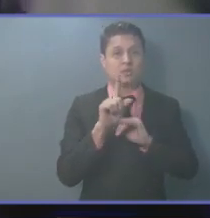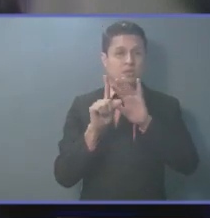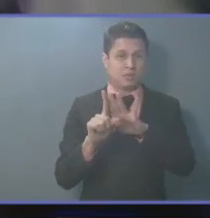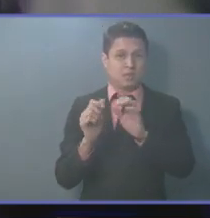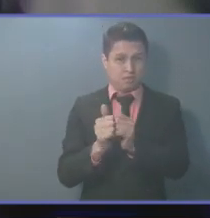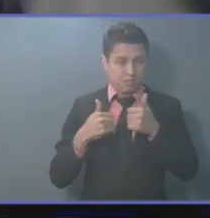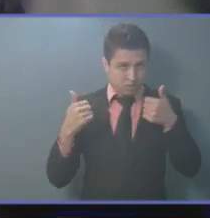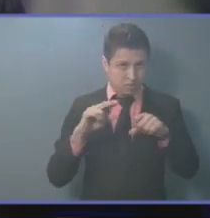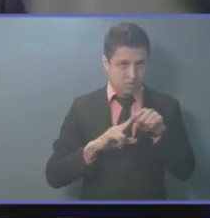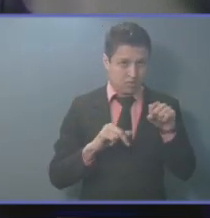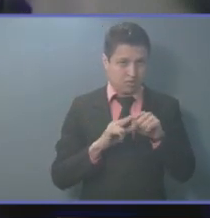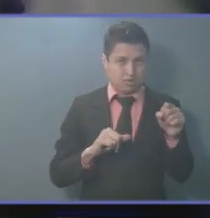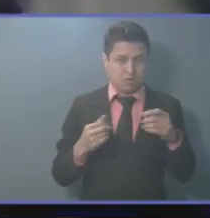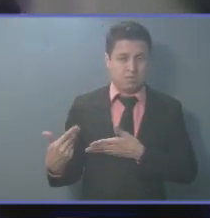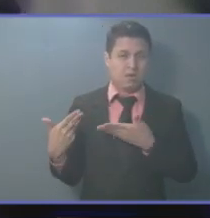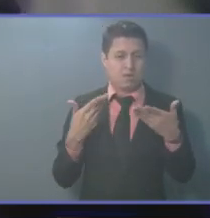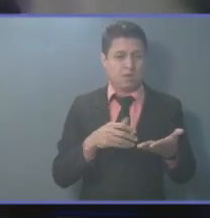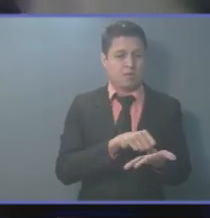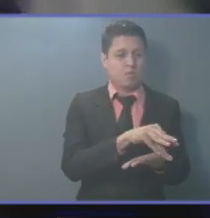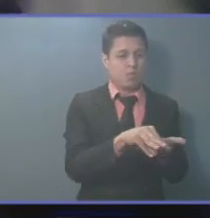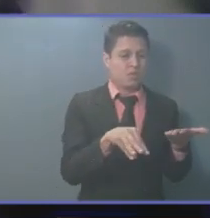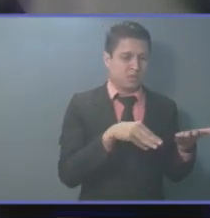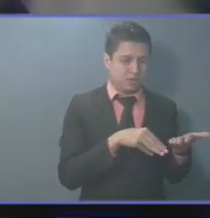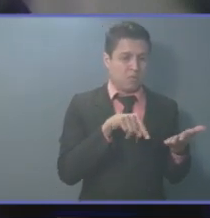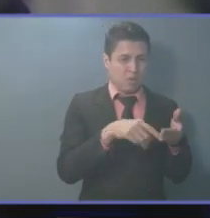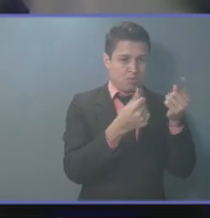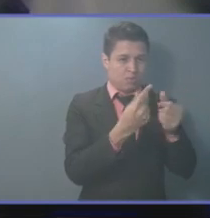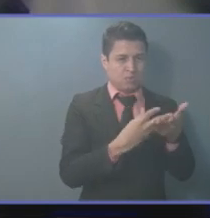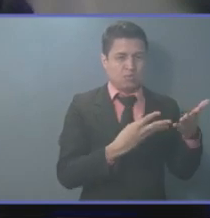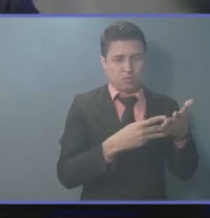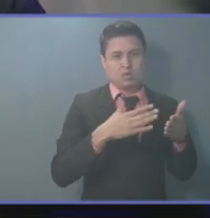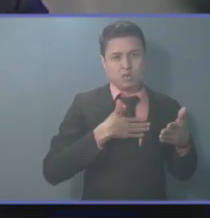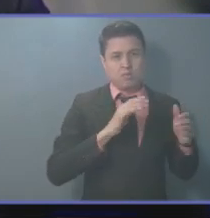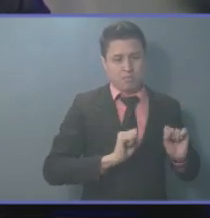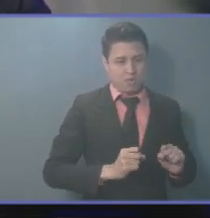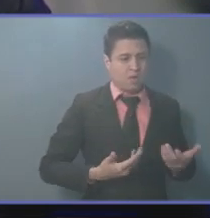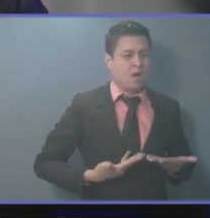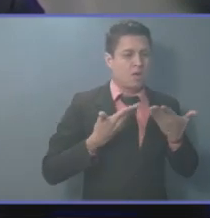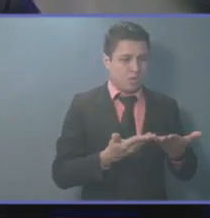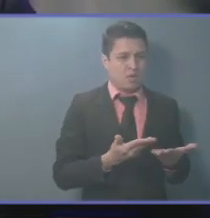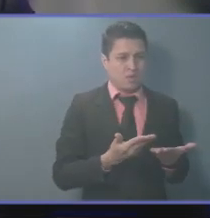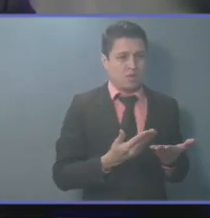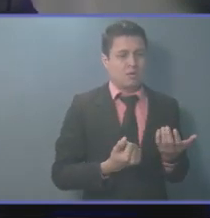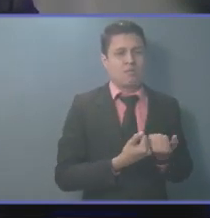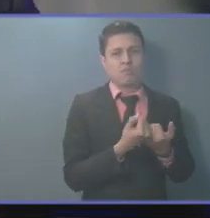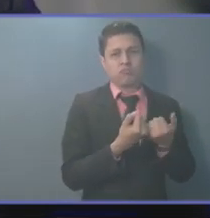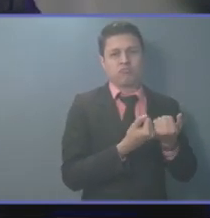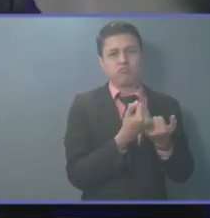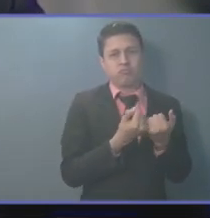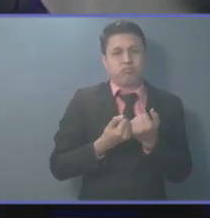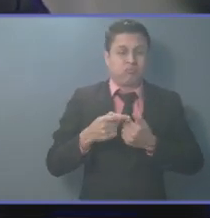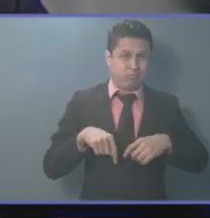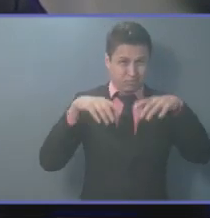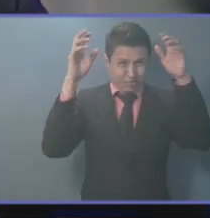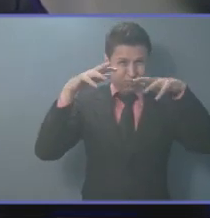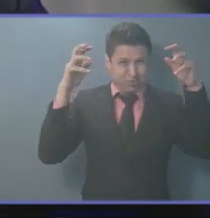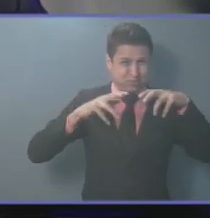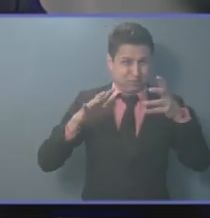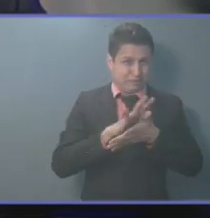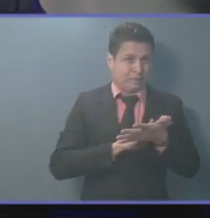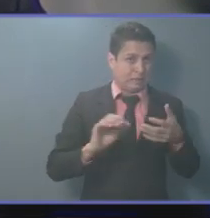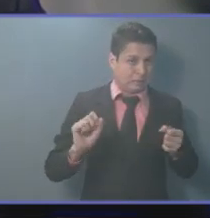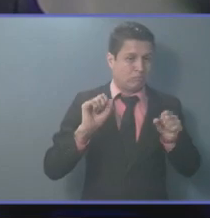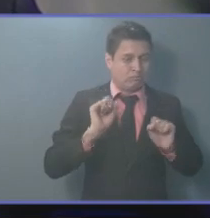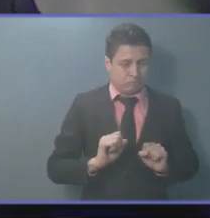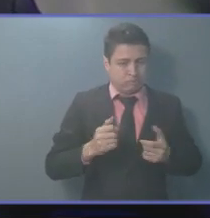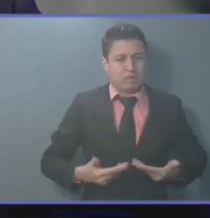116.700.000, van para las municipalidades para que puedan de alguna manera reconstruir el daño causado por